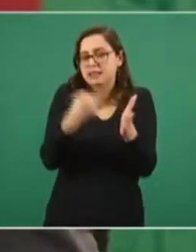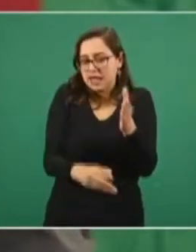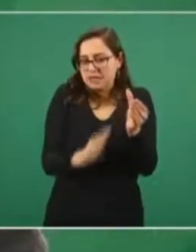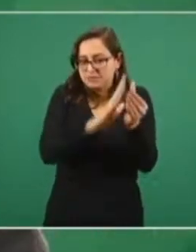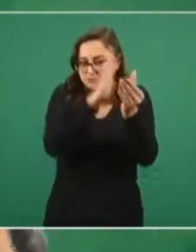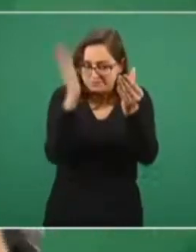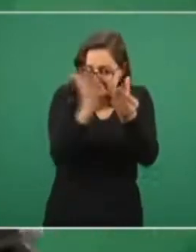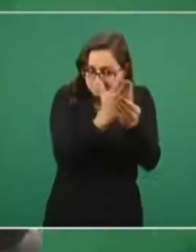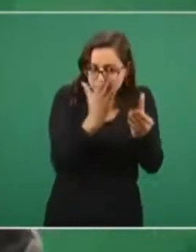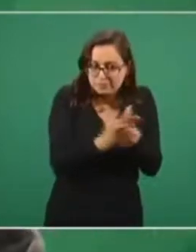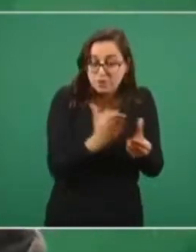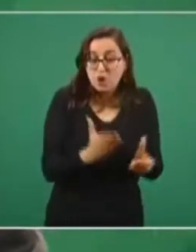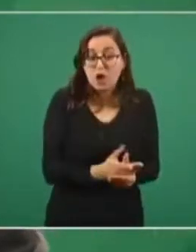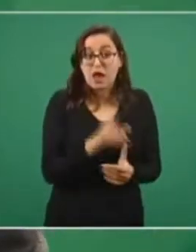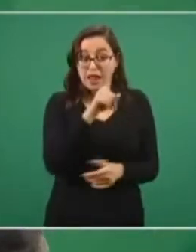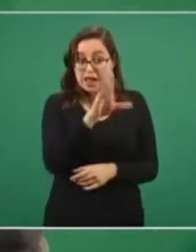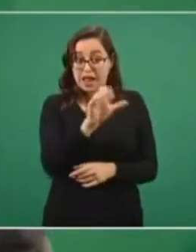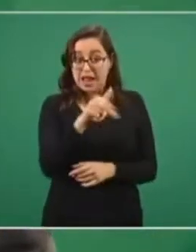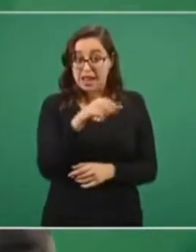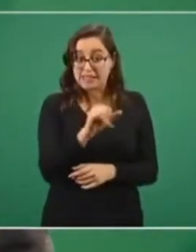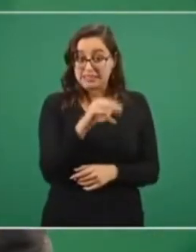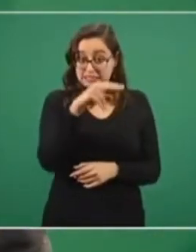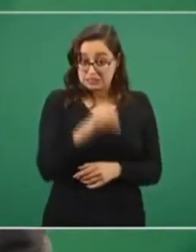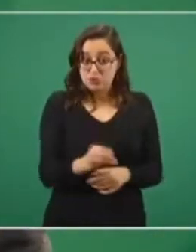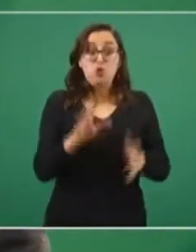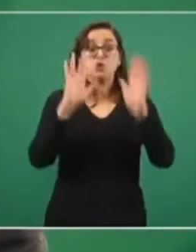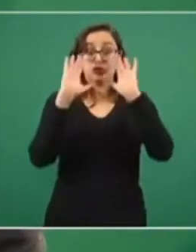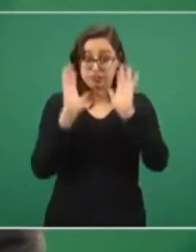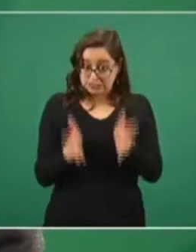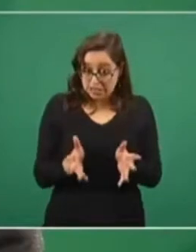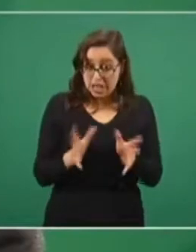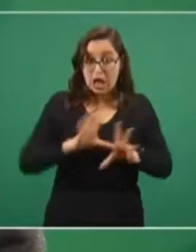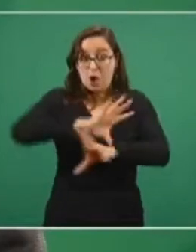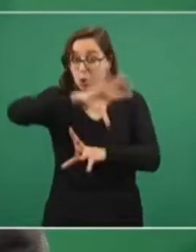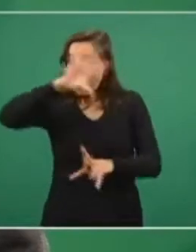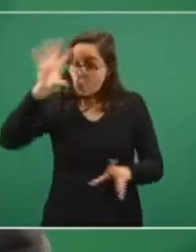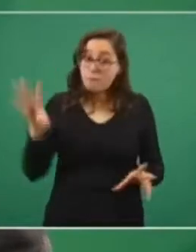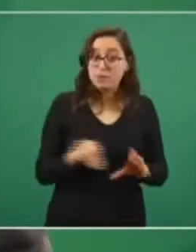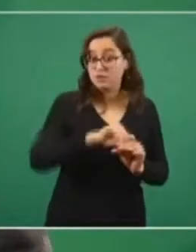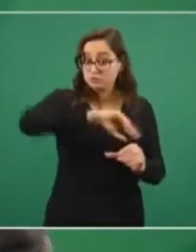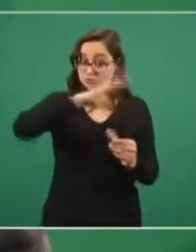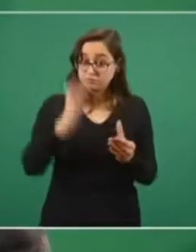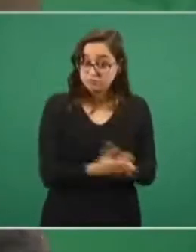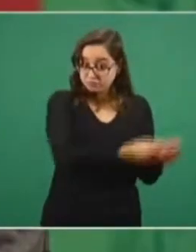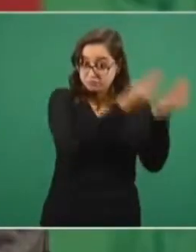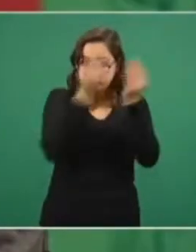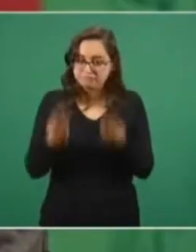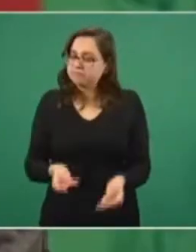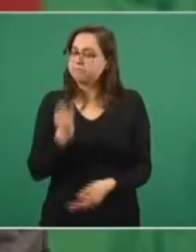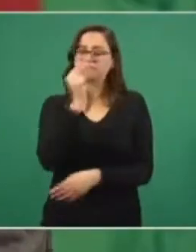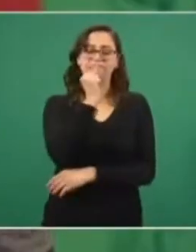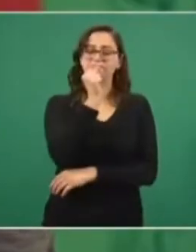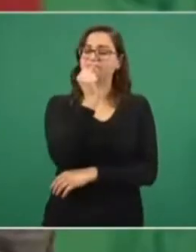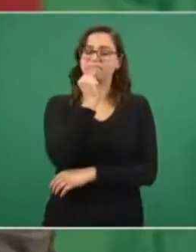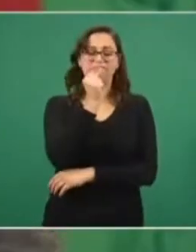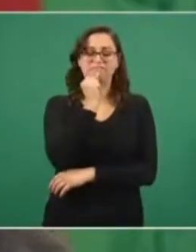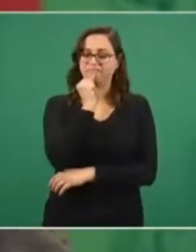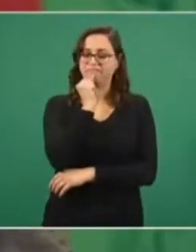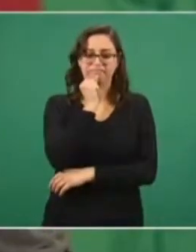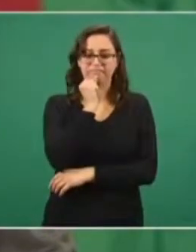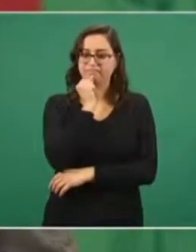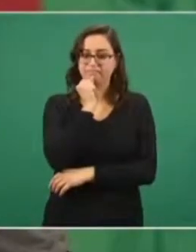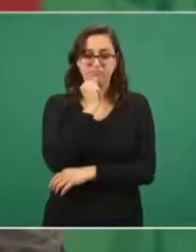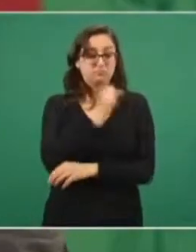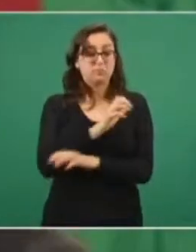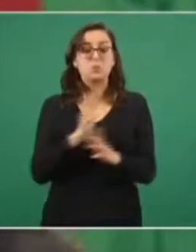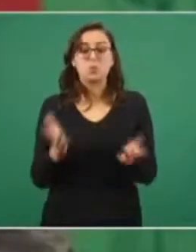CanSino no ha presentado todavía el expediente completo para solicitar esta condición. Entonces,